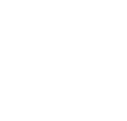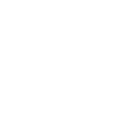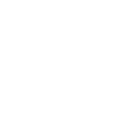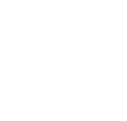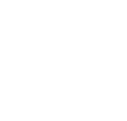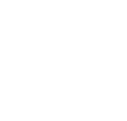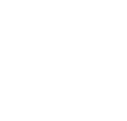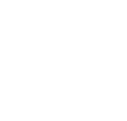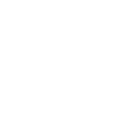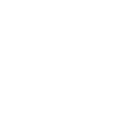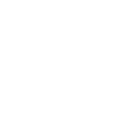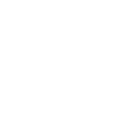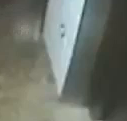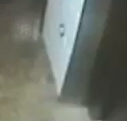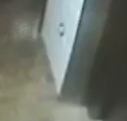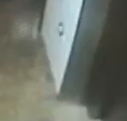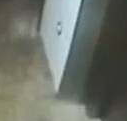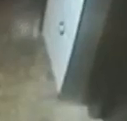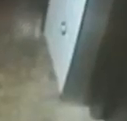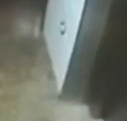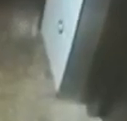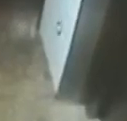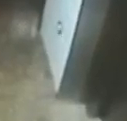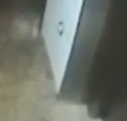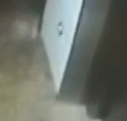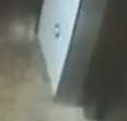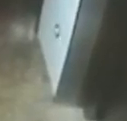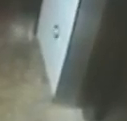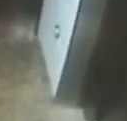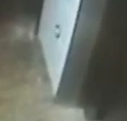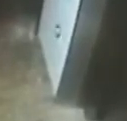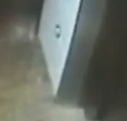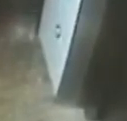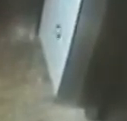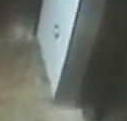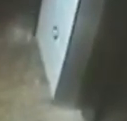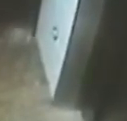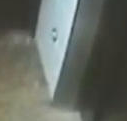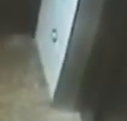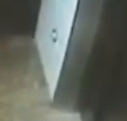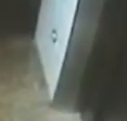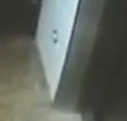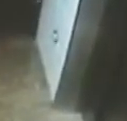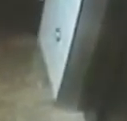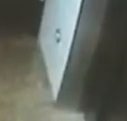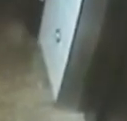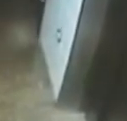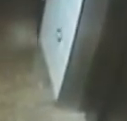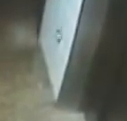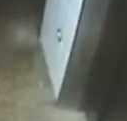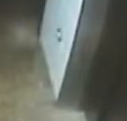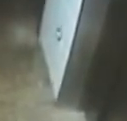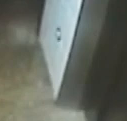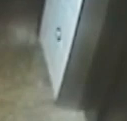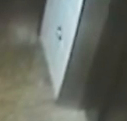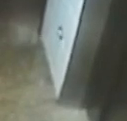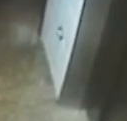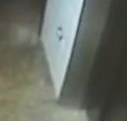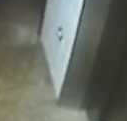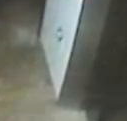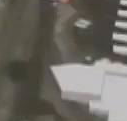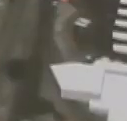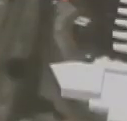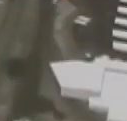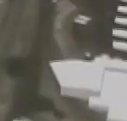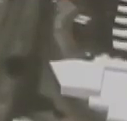color negro. El segundo equipo operó desde una oficina alquilada desde hace 7 meses en el centro empresarial Cipreses.